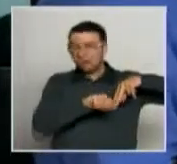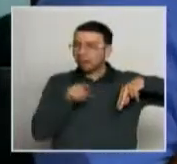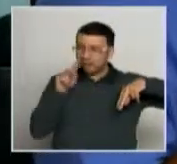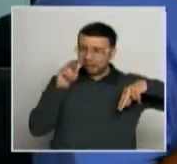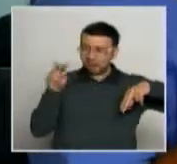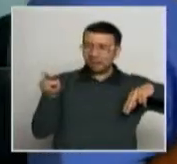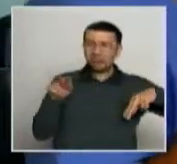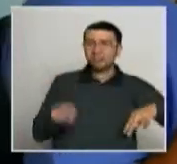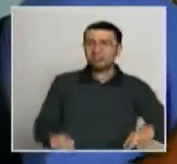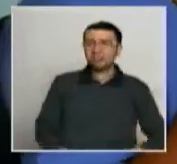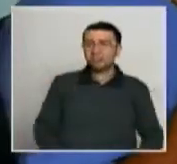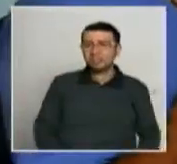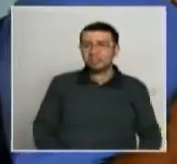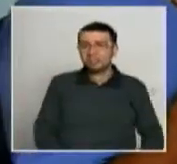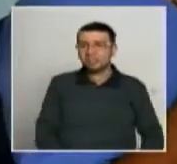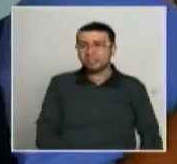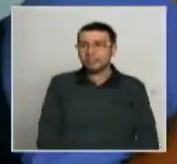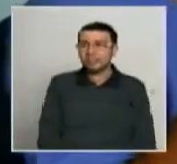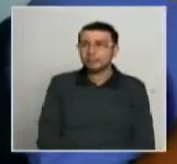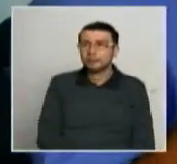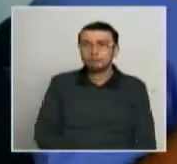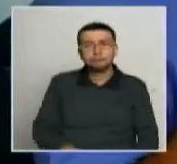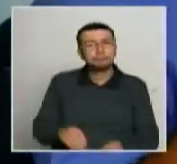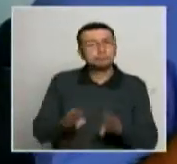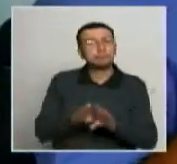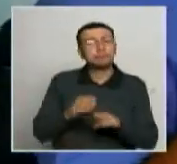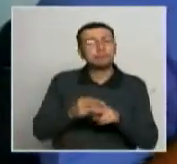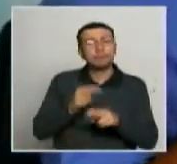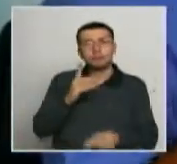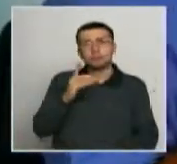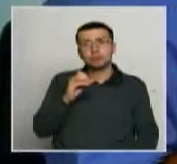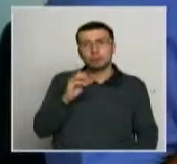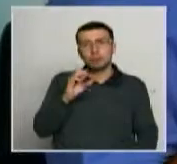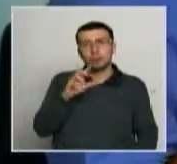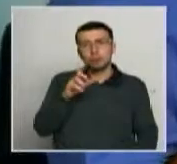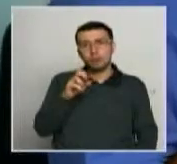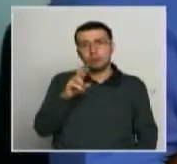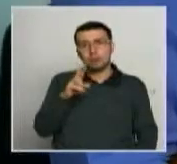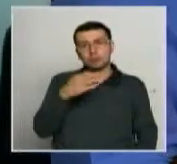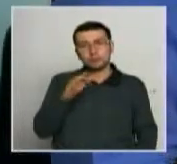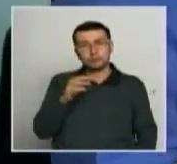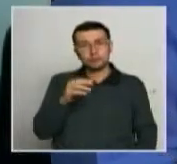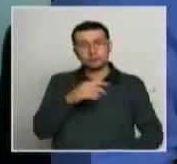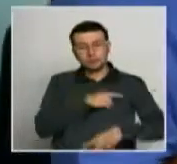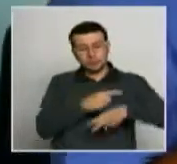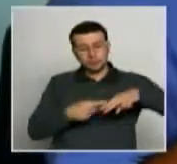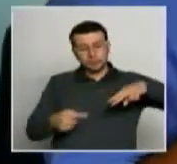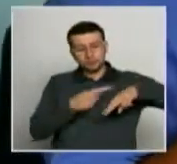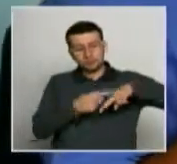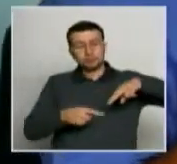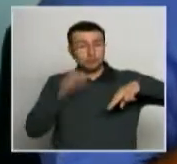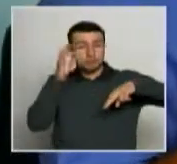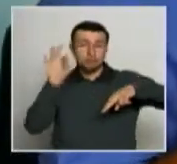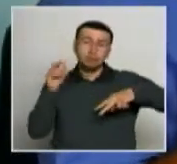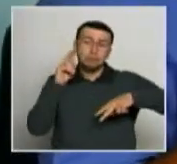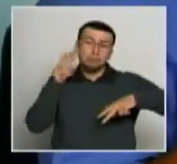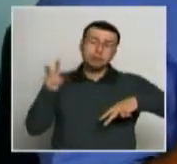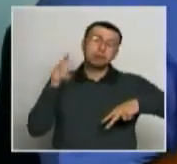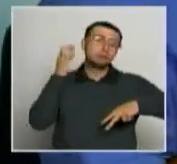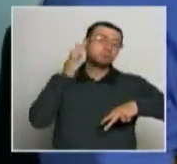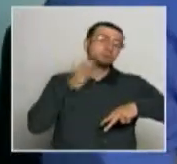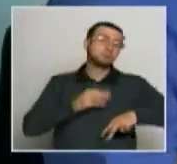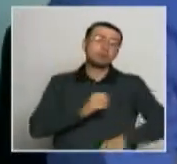Vamos a hacer básicamente un Doppler venoso y si tenemos tiempo de pronto hacemos la parte arterial.